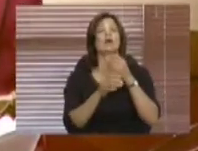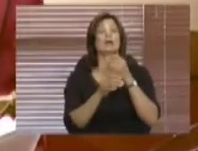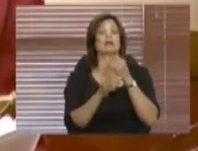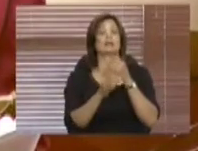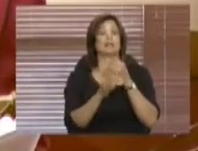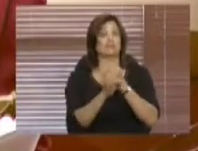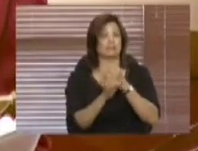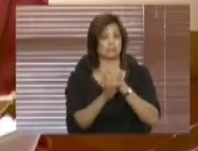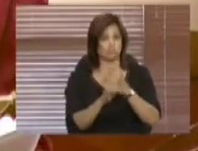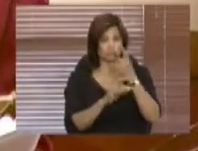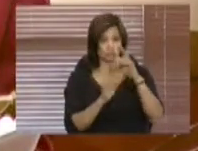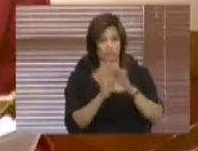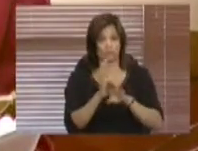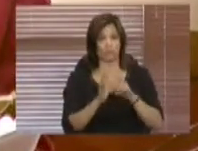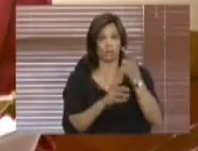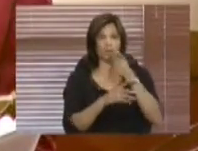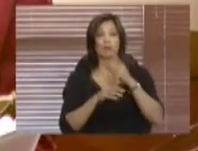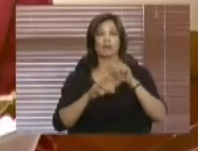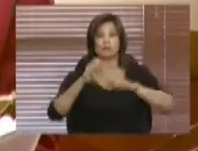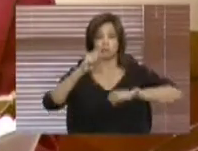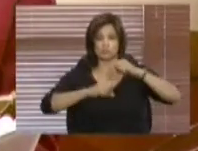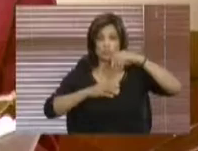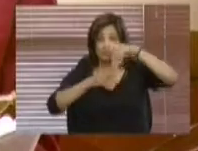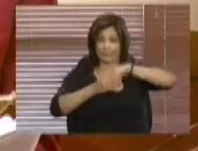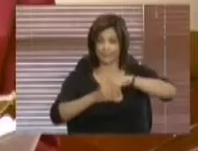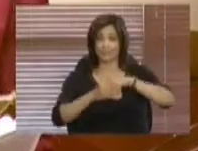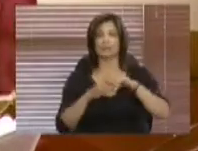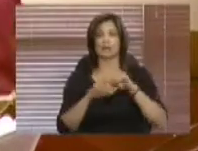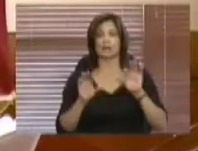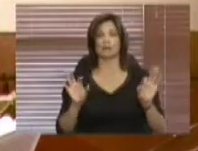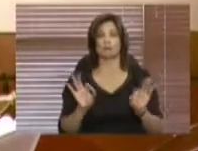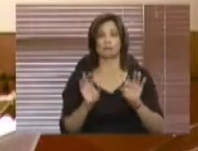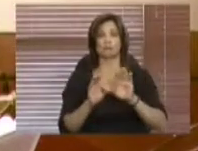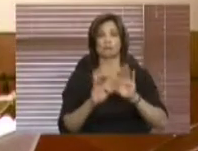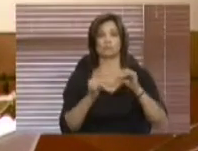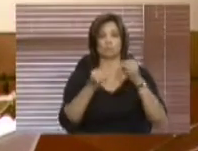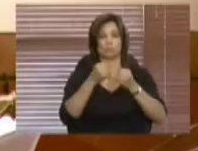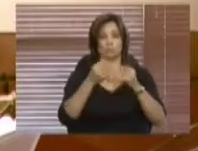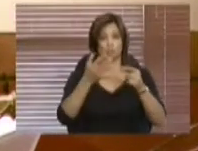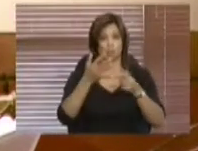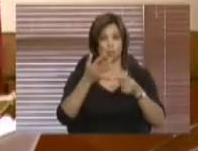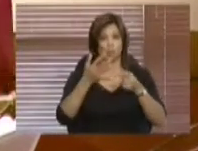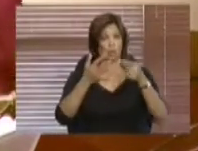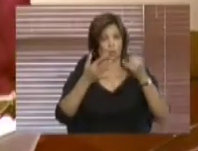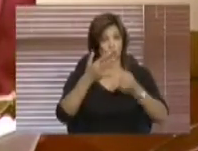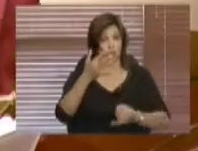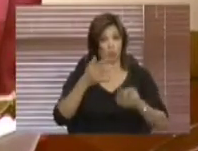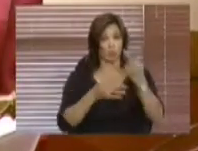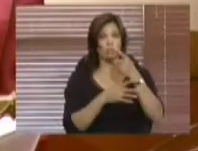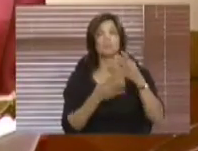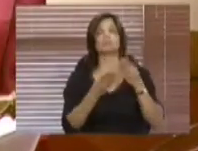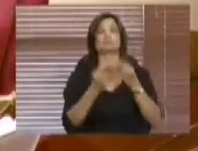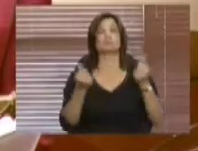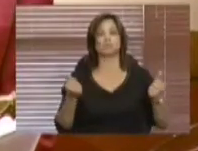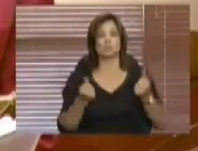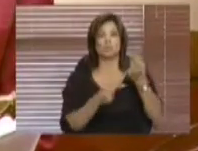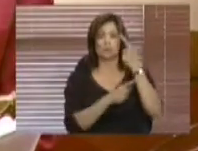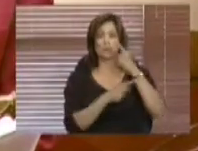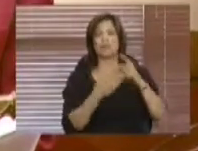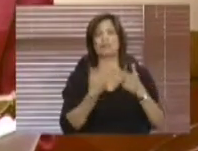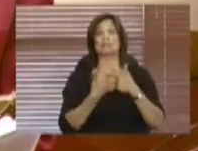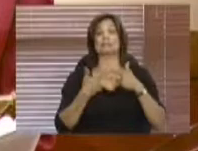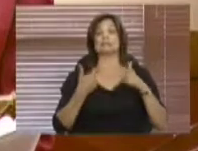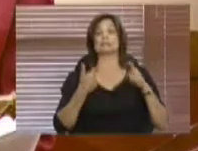Institucionalizar la meritocracia en el sistema de justicia. Y último y quinto, y combatir la